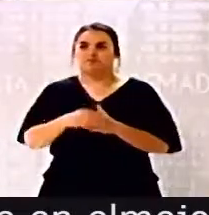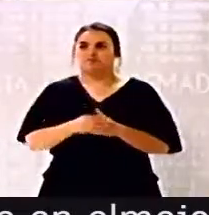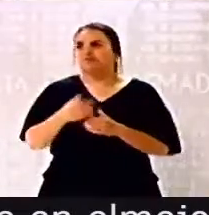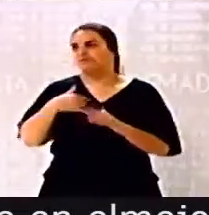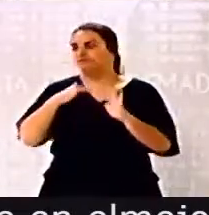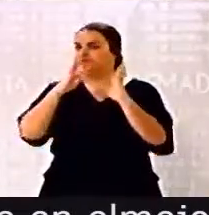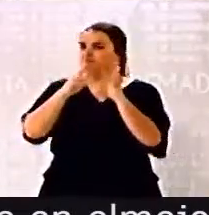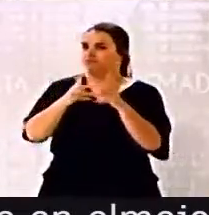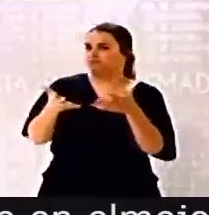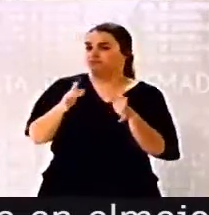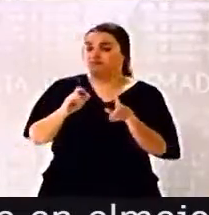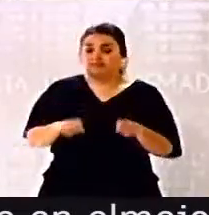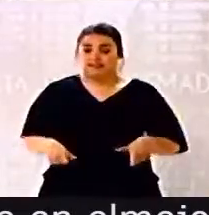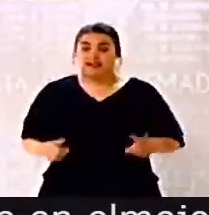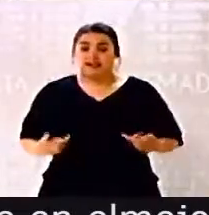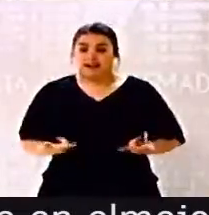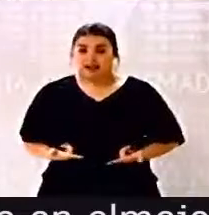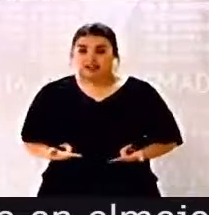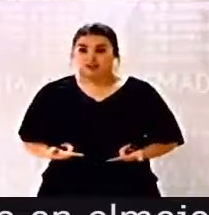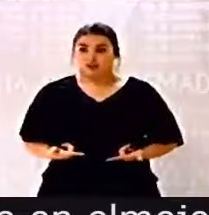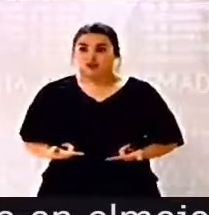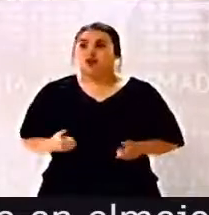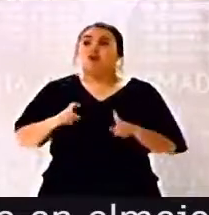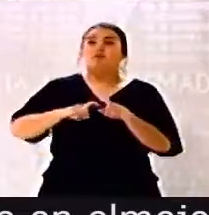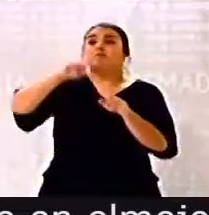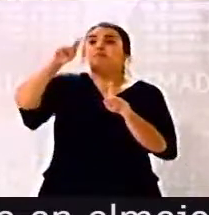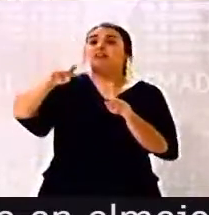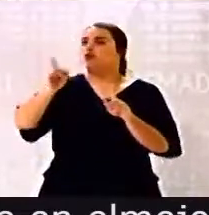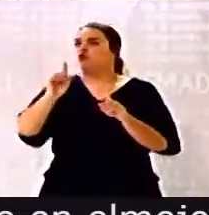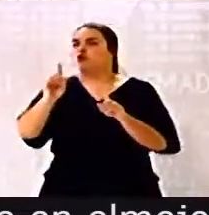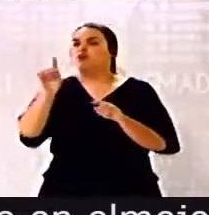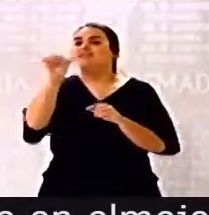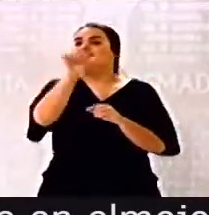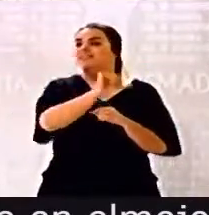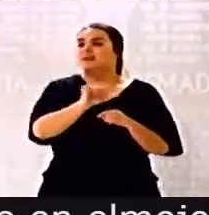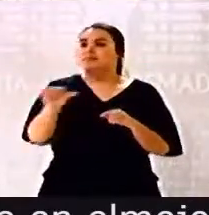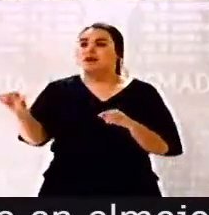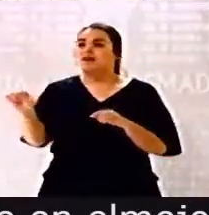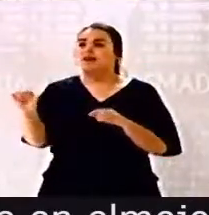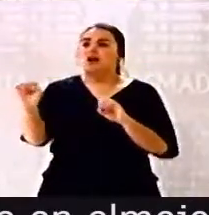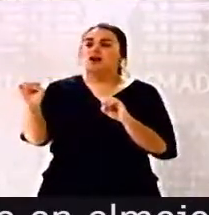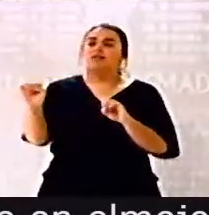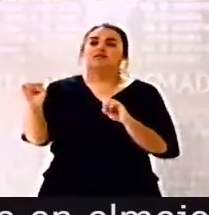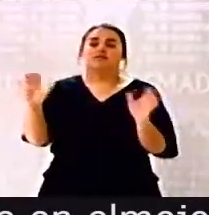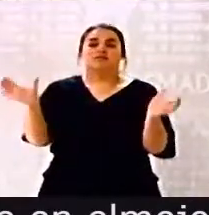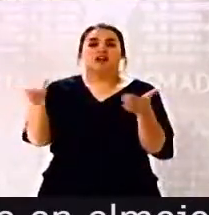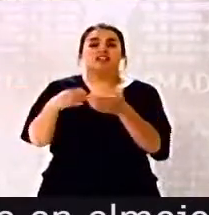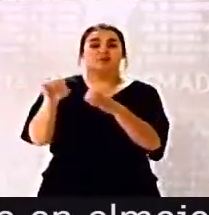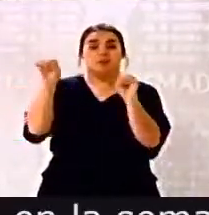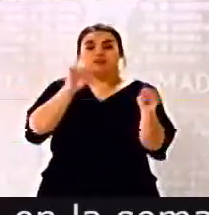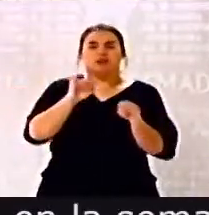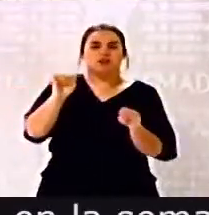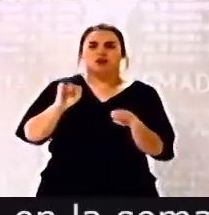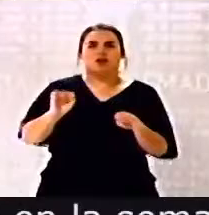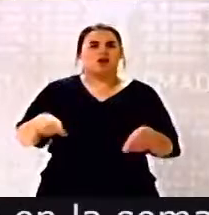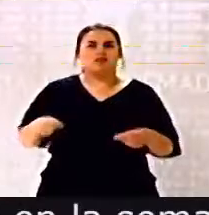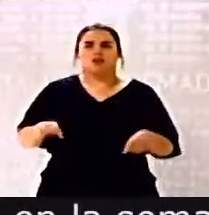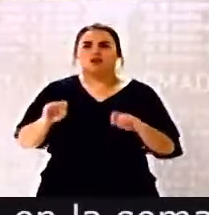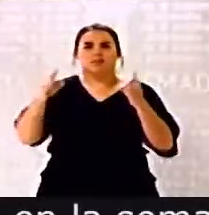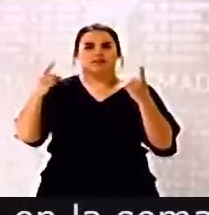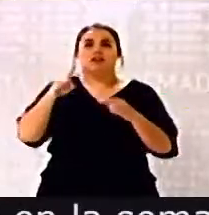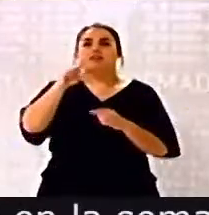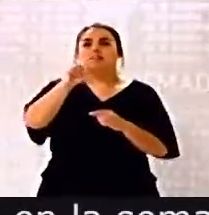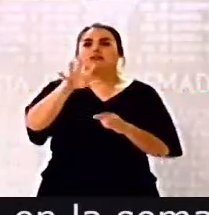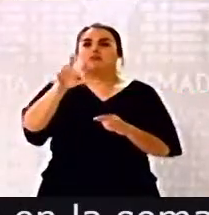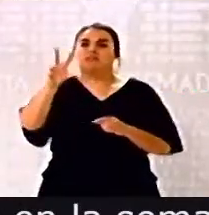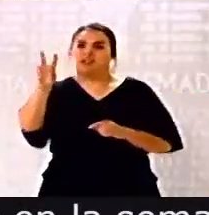calculando el consumo no cuando se da el pico, sino en la semana que más EPIs se consumieron, para 152